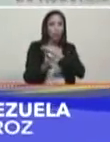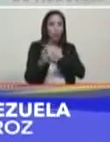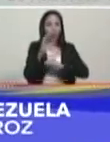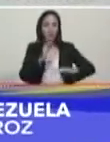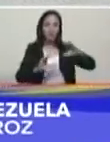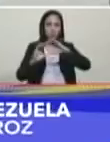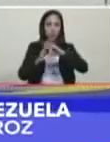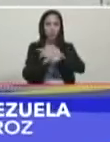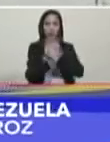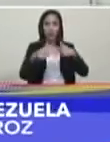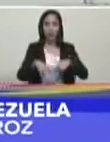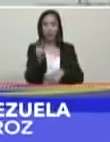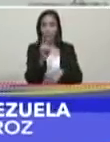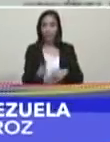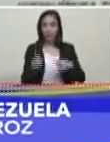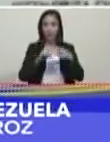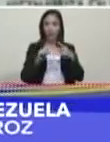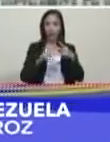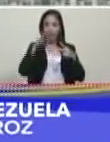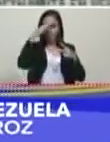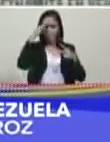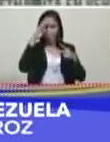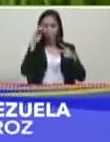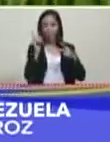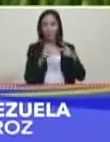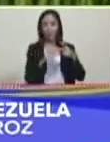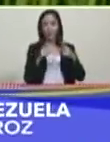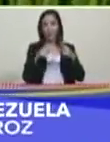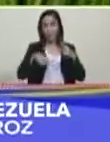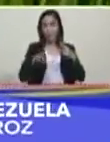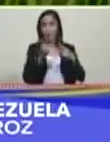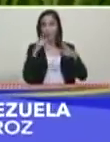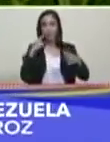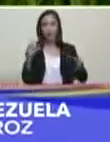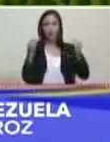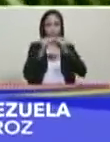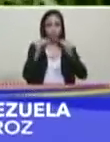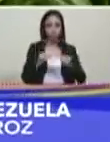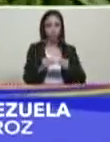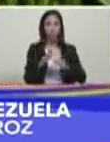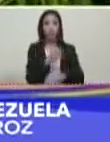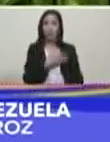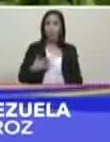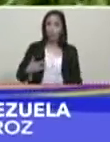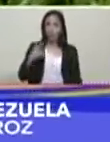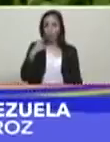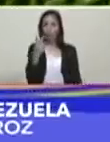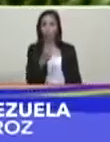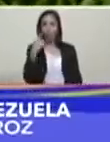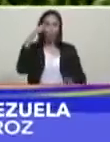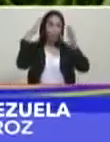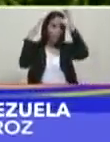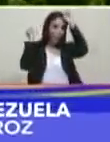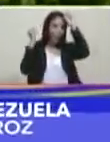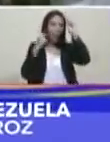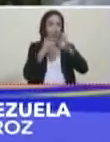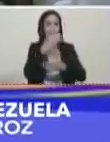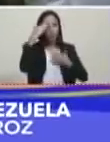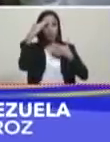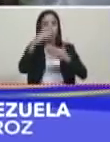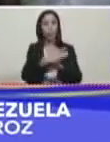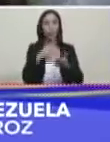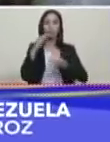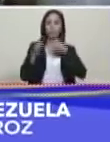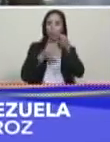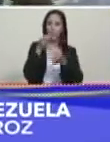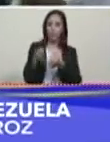a la ciencia y la tecnología y la sabiduría de nuestro pueblo. Así que yo quisiera que nuestro querido embajador, pues, nos enviara un saludo